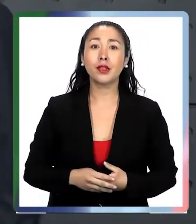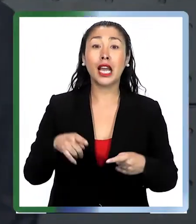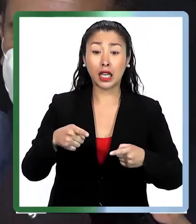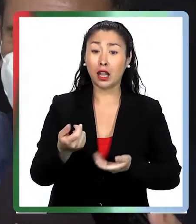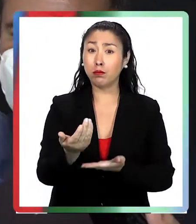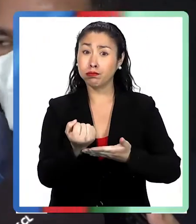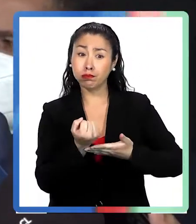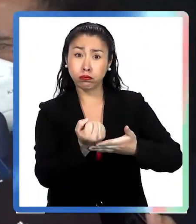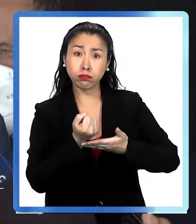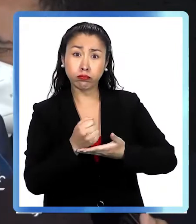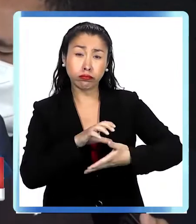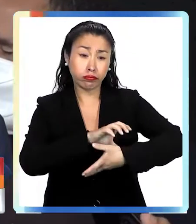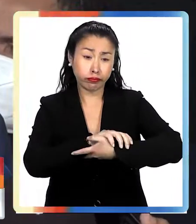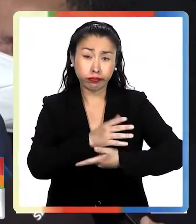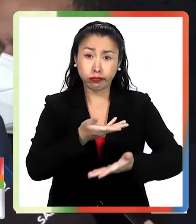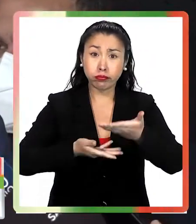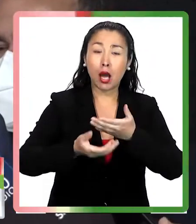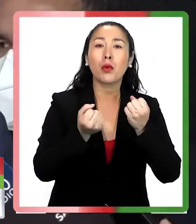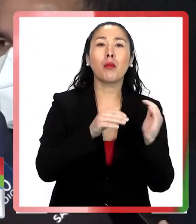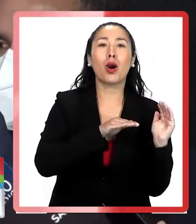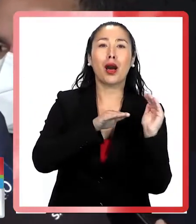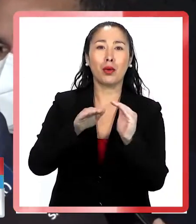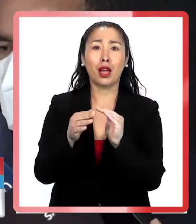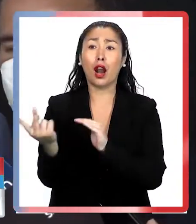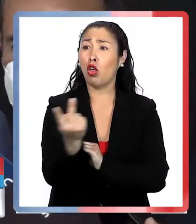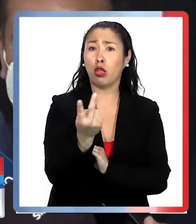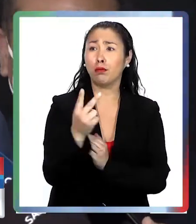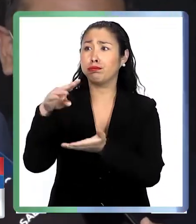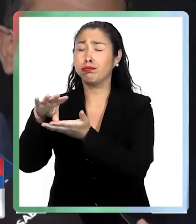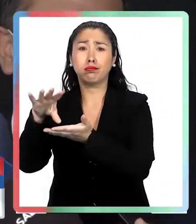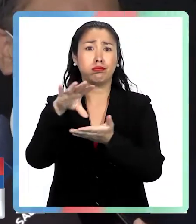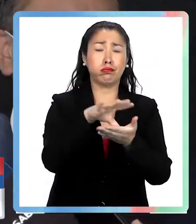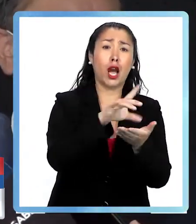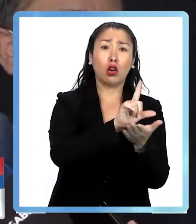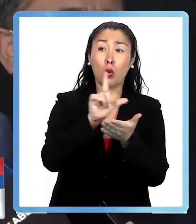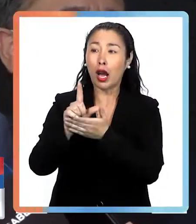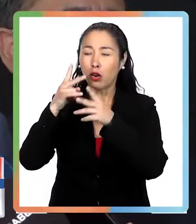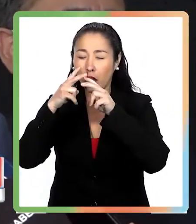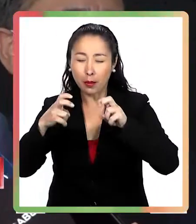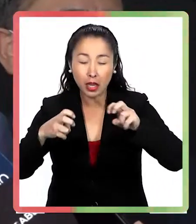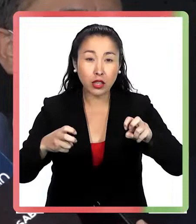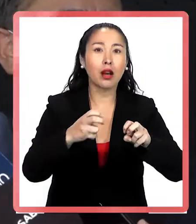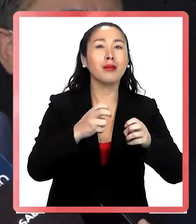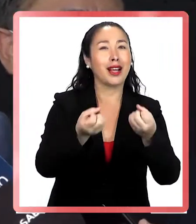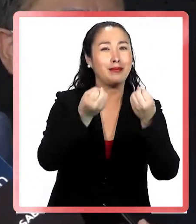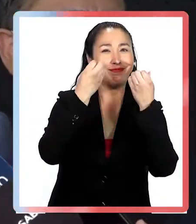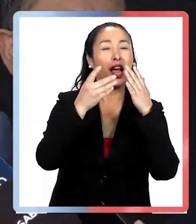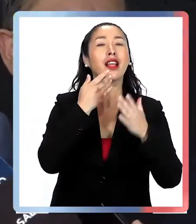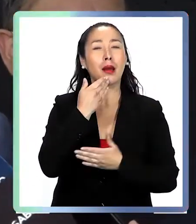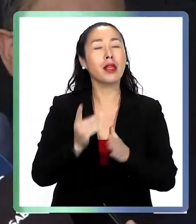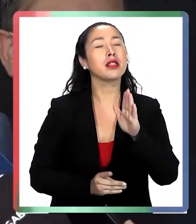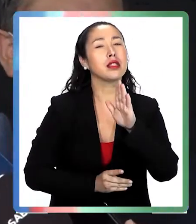esta colaboración podemos abordar a ambas partes en la investigación, aprendizaje